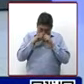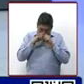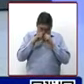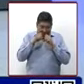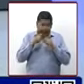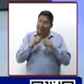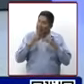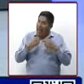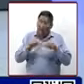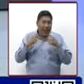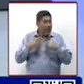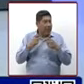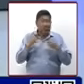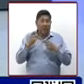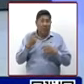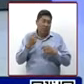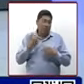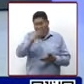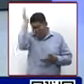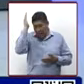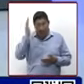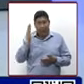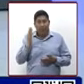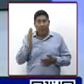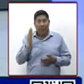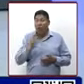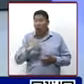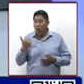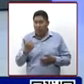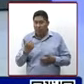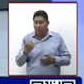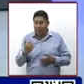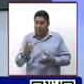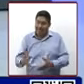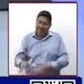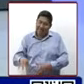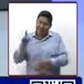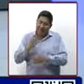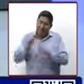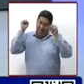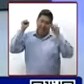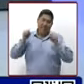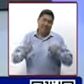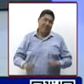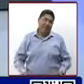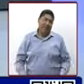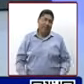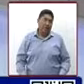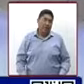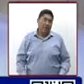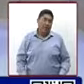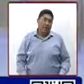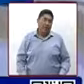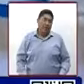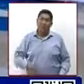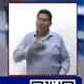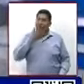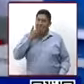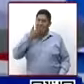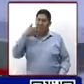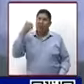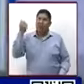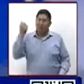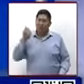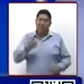que ser honestos, mientras unos los sacan de la calle, los rescatan, hay otros que botan a sus animales a la calle. Creo que ya es tiempo de una normativa,